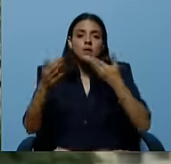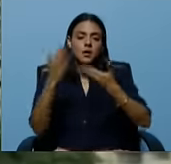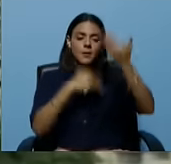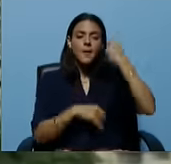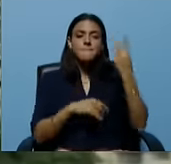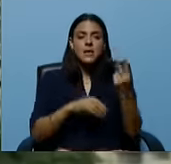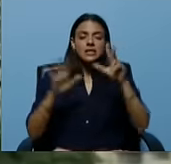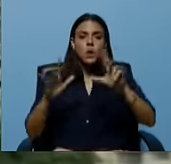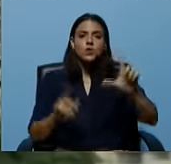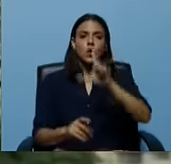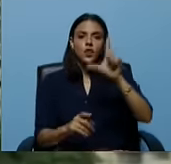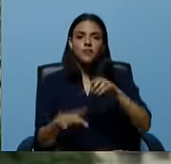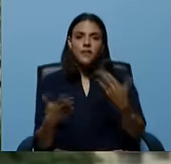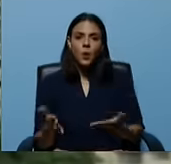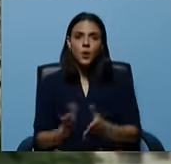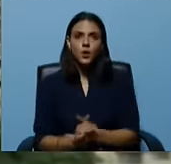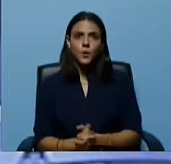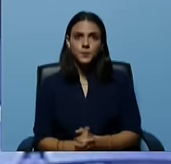el 28 de julio.